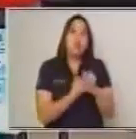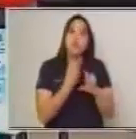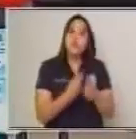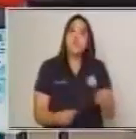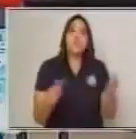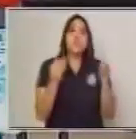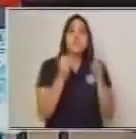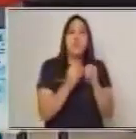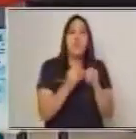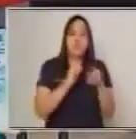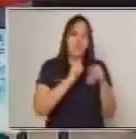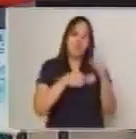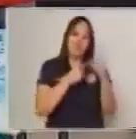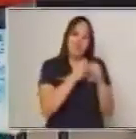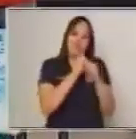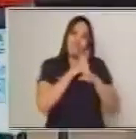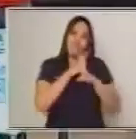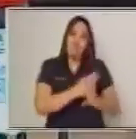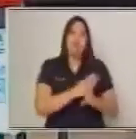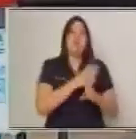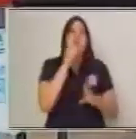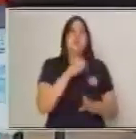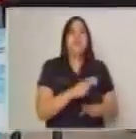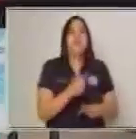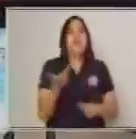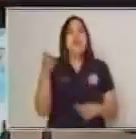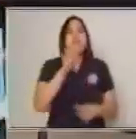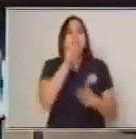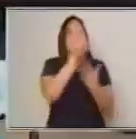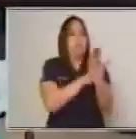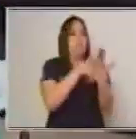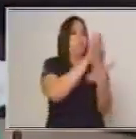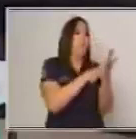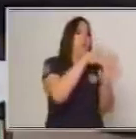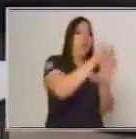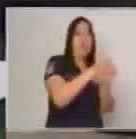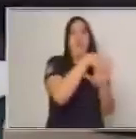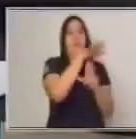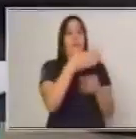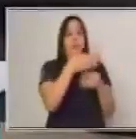para asegurar el palo y finalmente pintaron las latas con témpera.